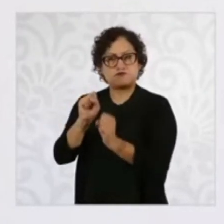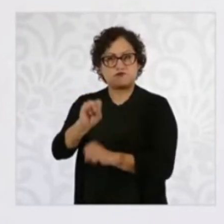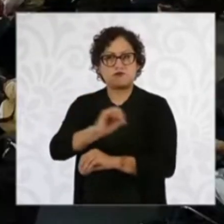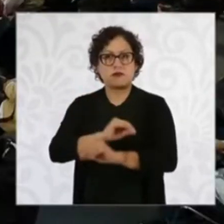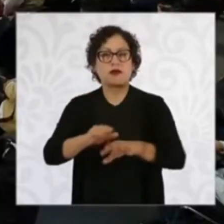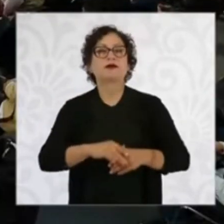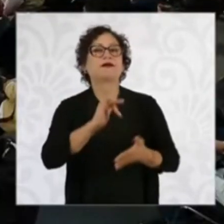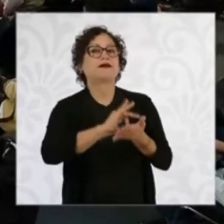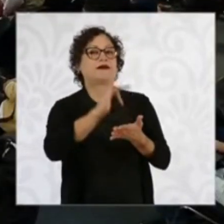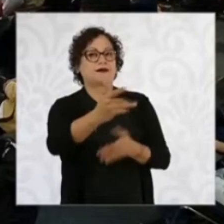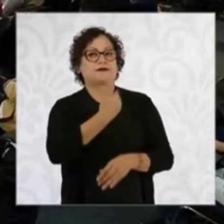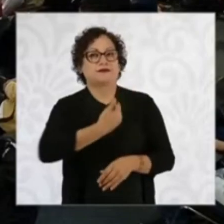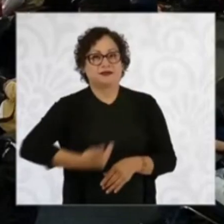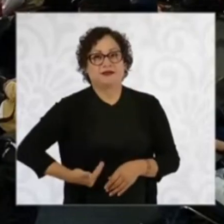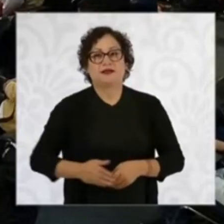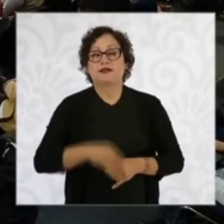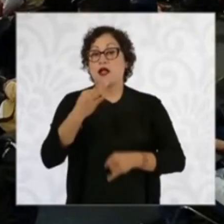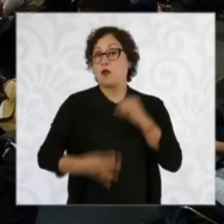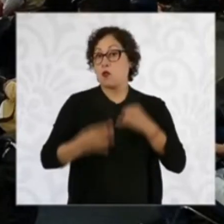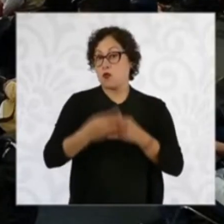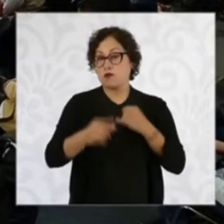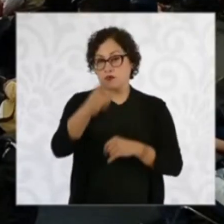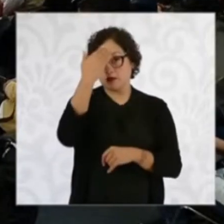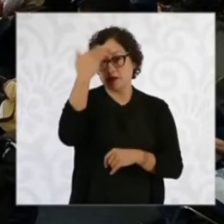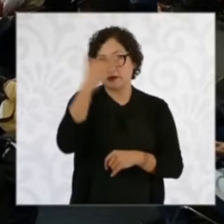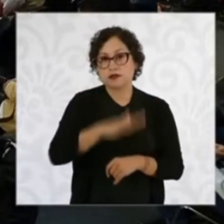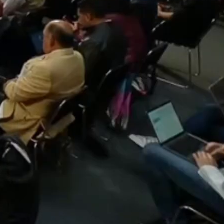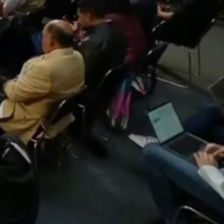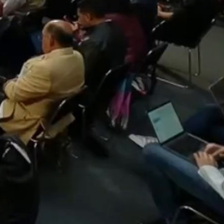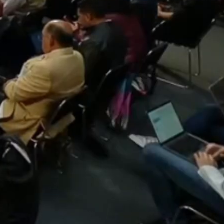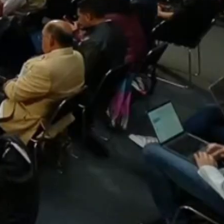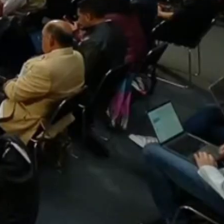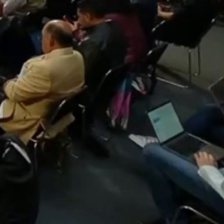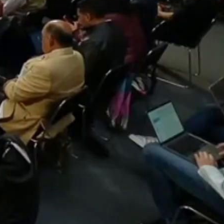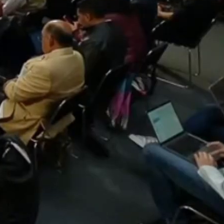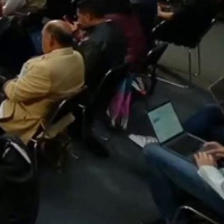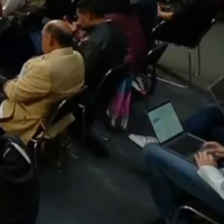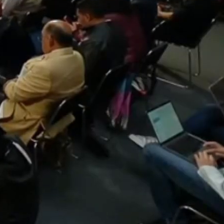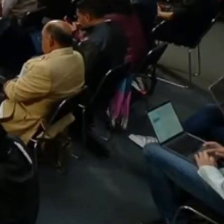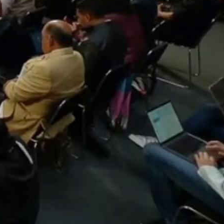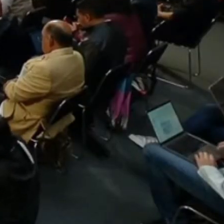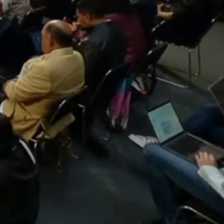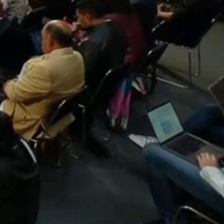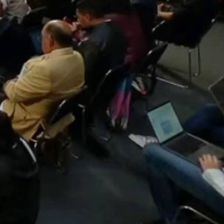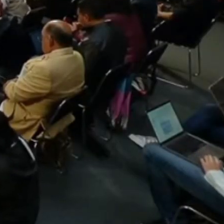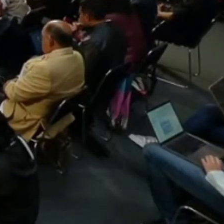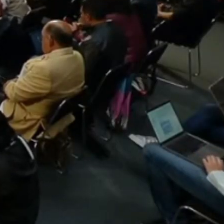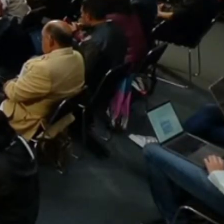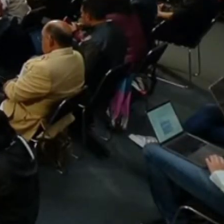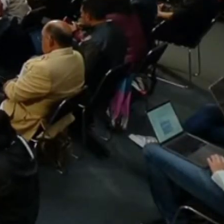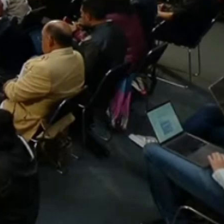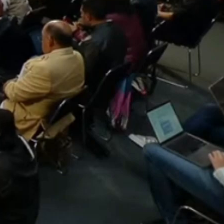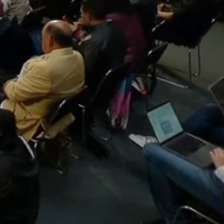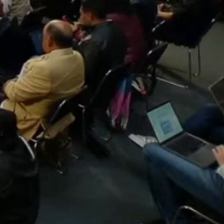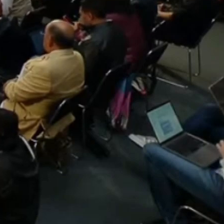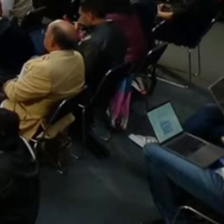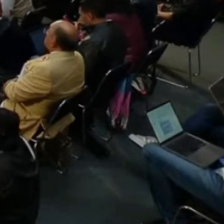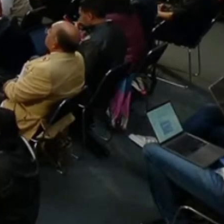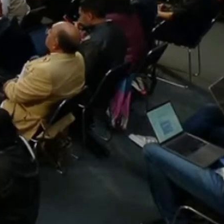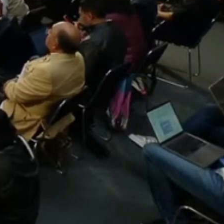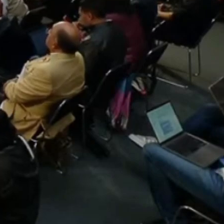tema. Como usted bien sabe, la Ciudad de México ha sido testigo de múltiples abusos relacionados con la compra y venta de terrenos en zonas